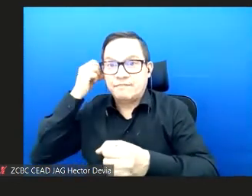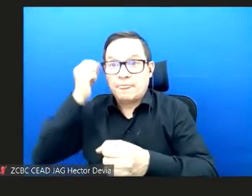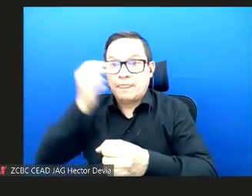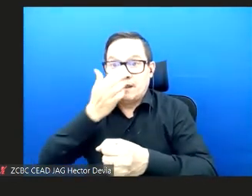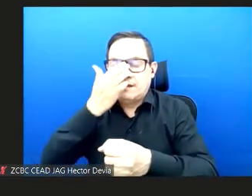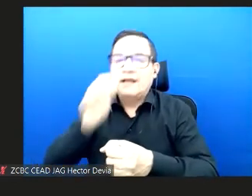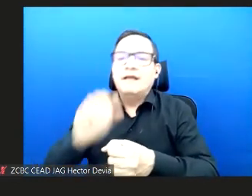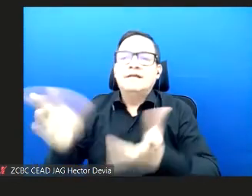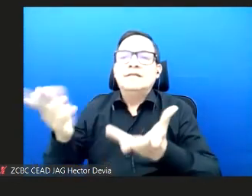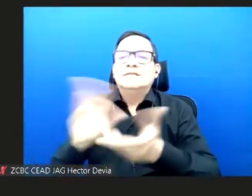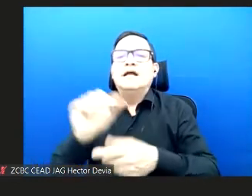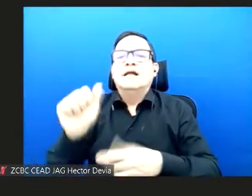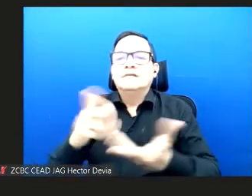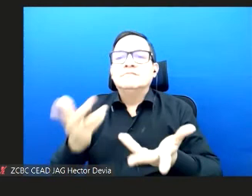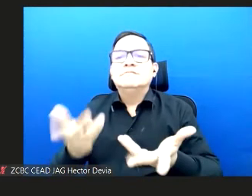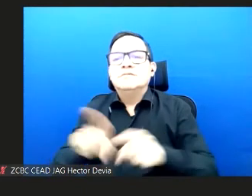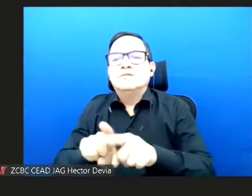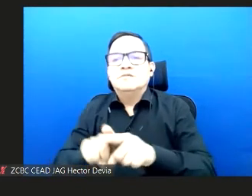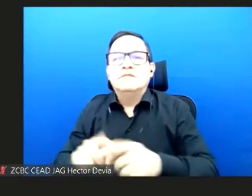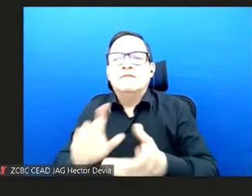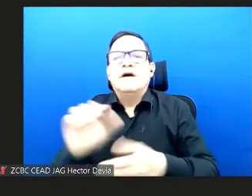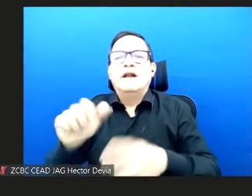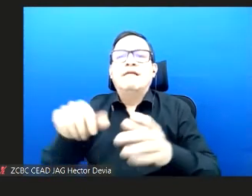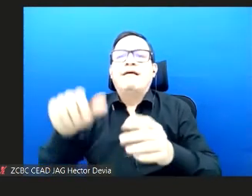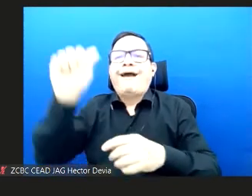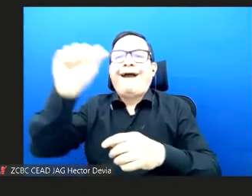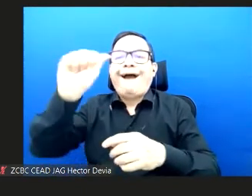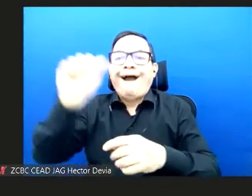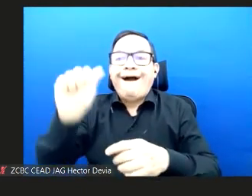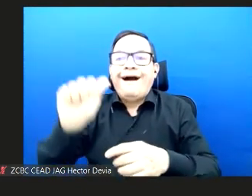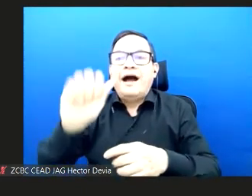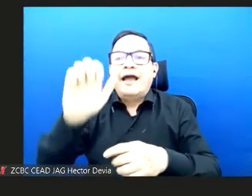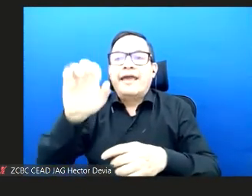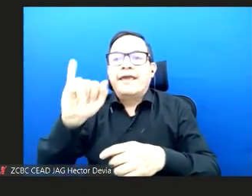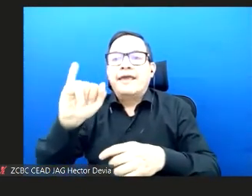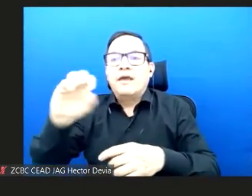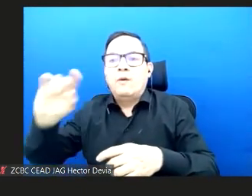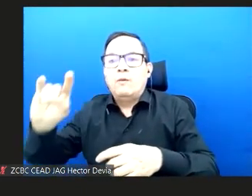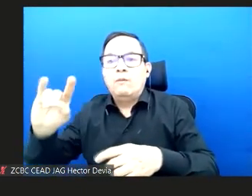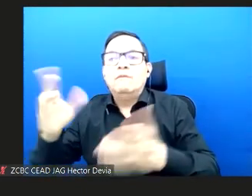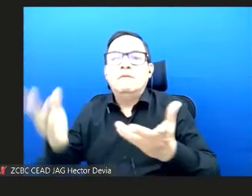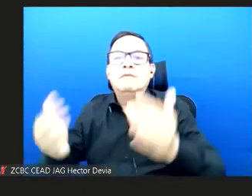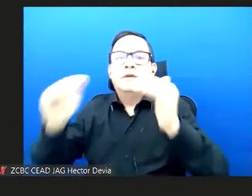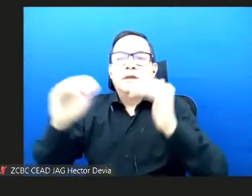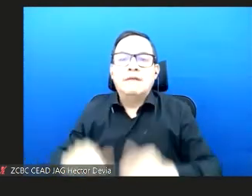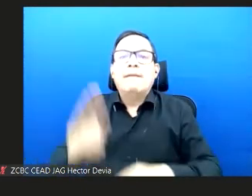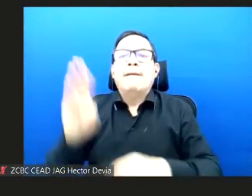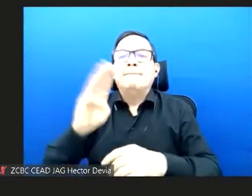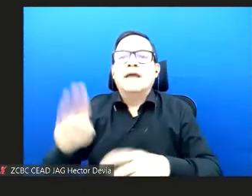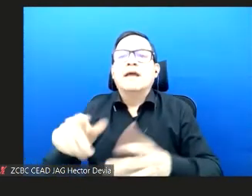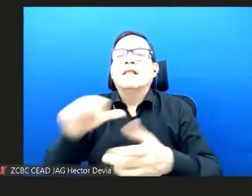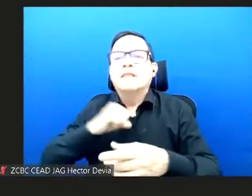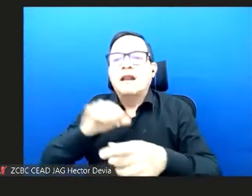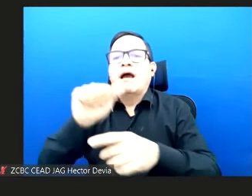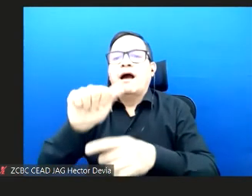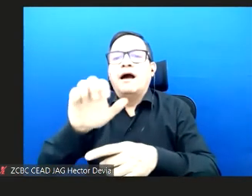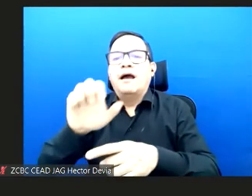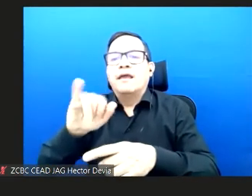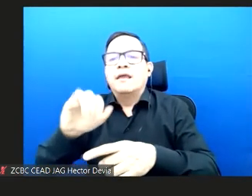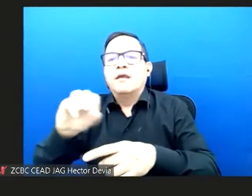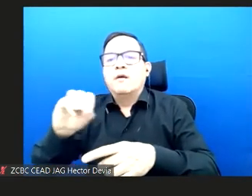I, O, B, C, D. Entonces podemos decir que A está contenido en B, ¿sí?